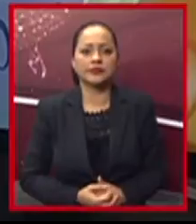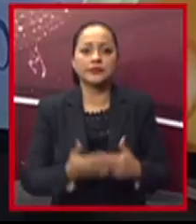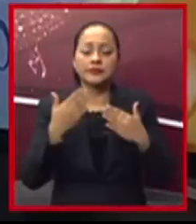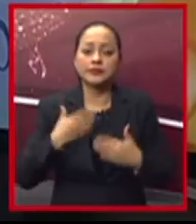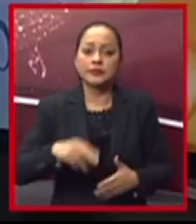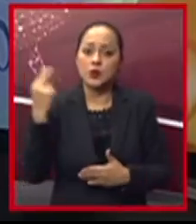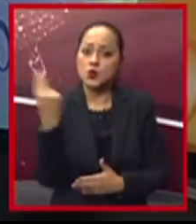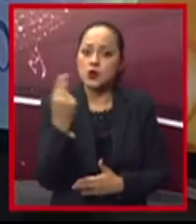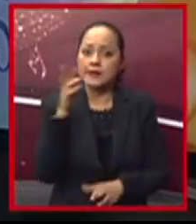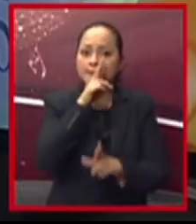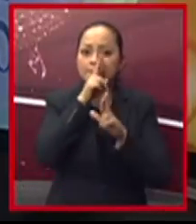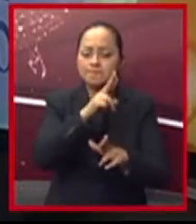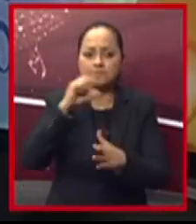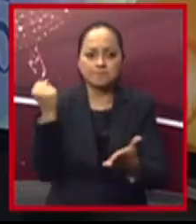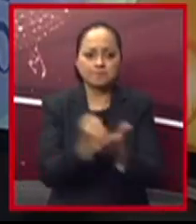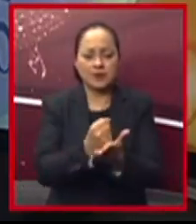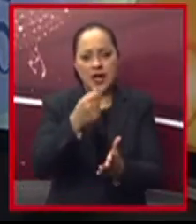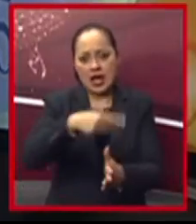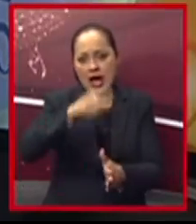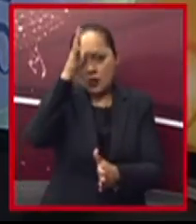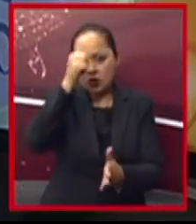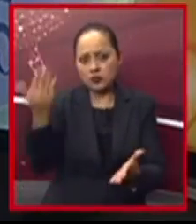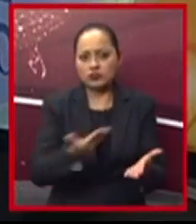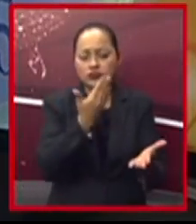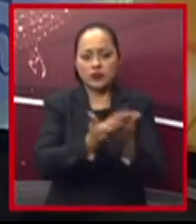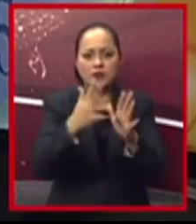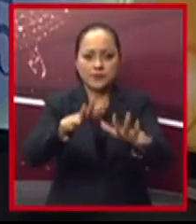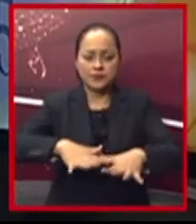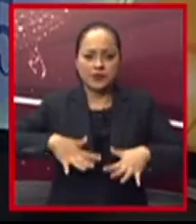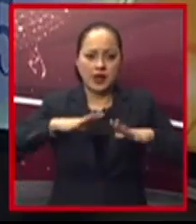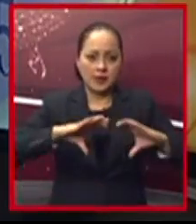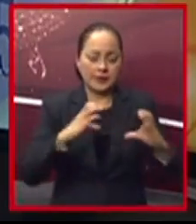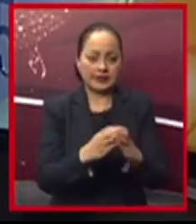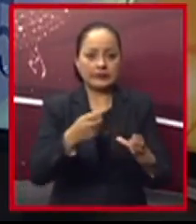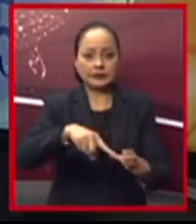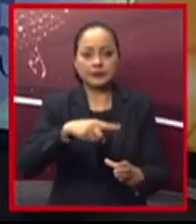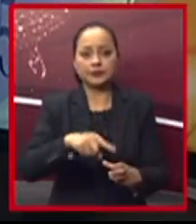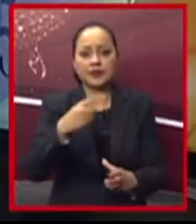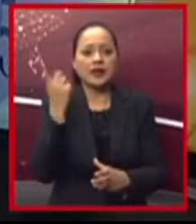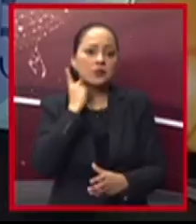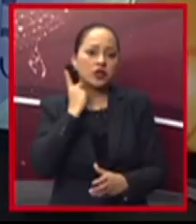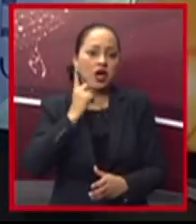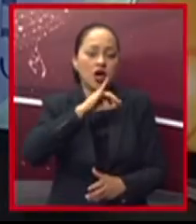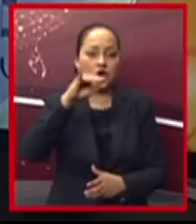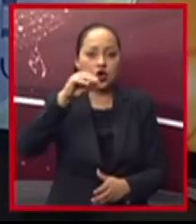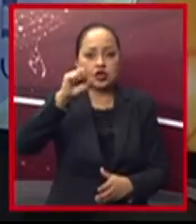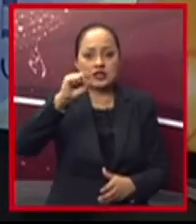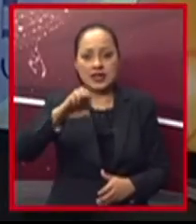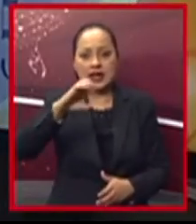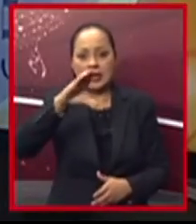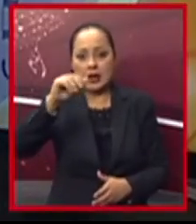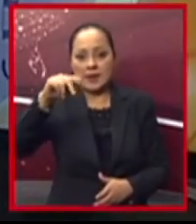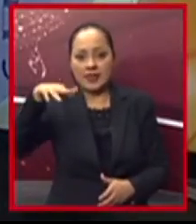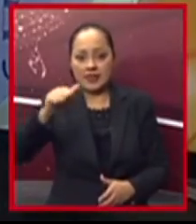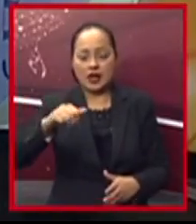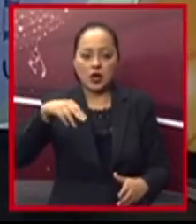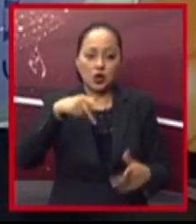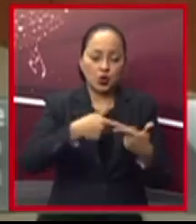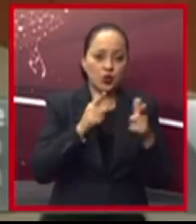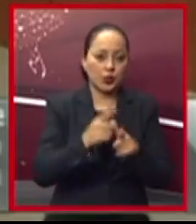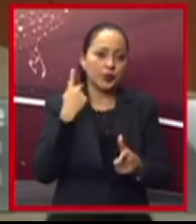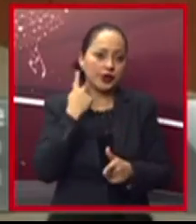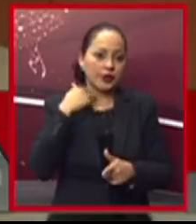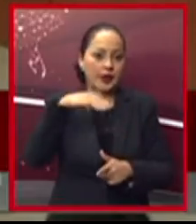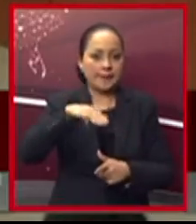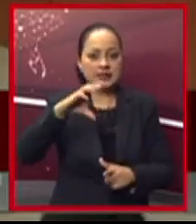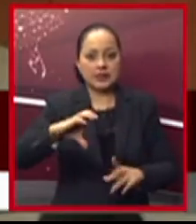Como de urgente resolución se avaló un punto de acuerdo presentado ante el Pleno de la Permanente por el diputado José Clemente Castañeda de Movimiento Ciudadano, por el que